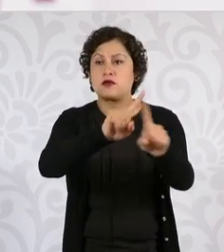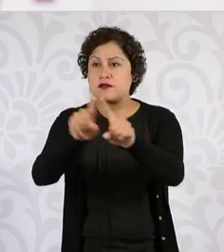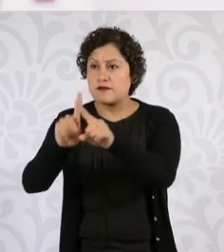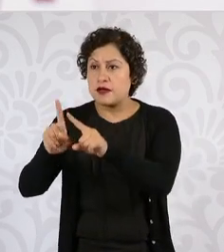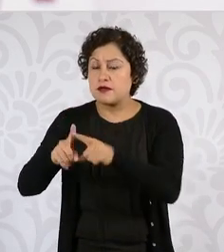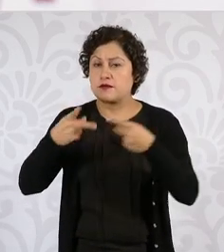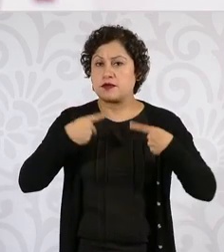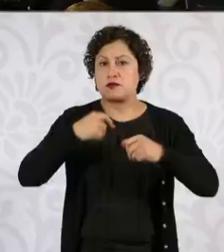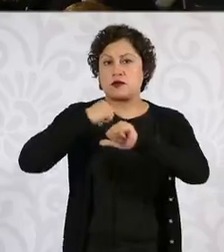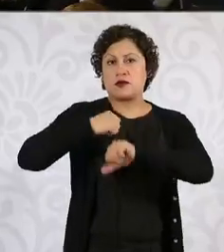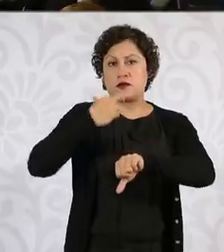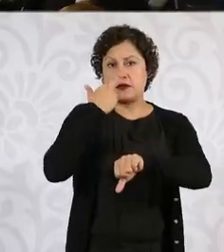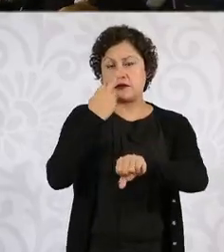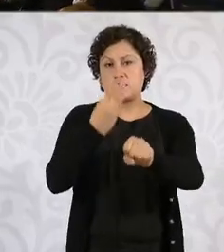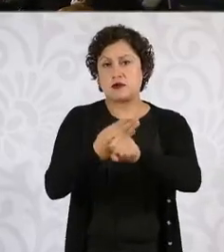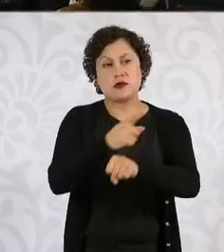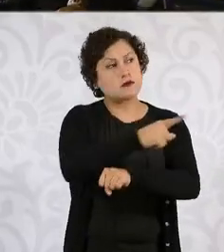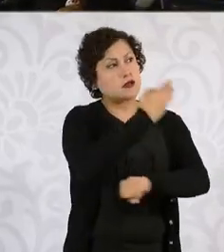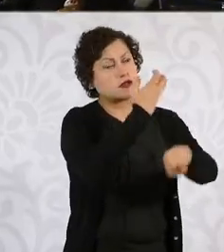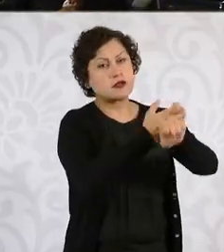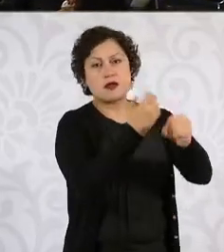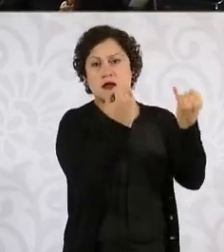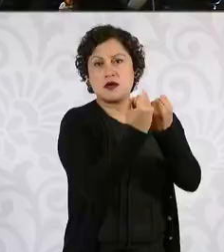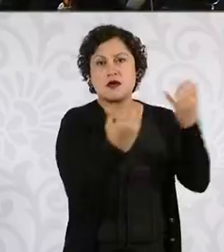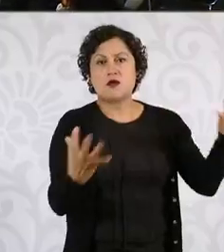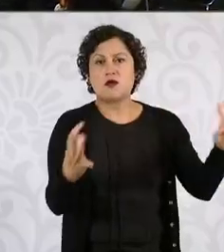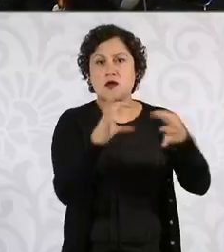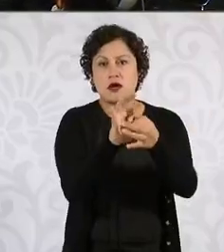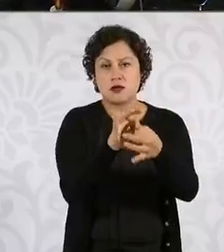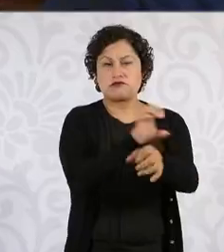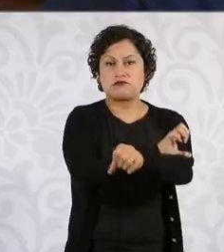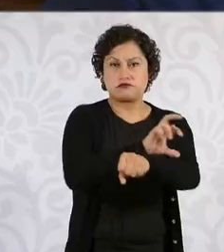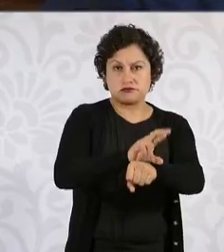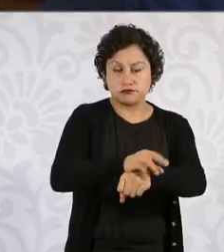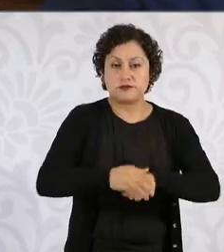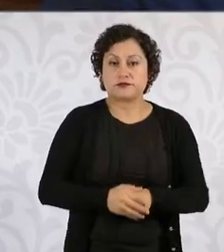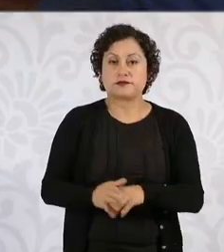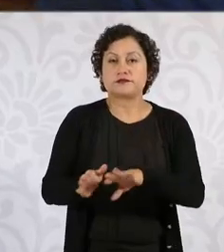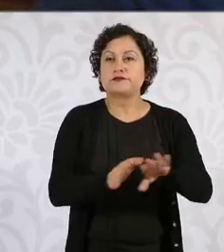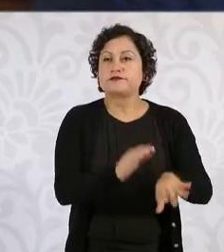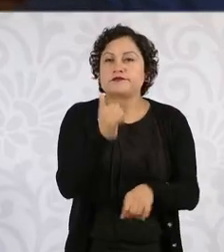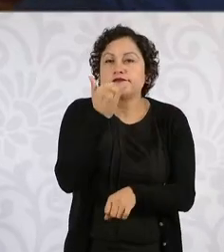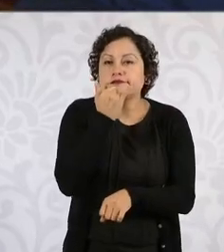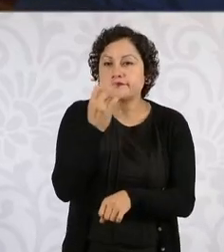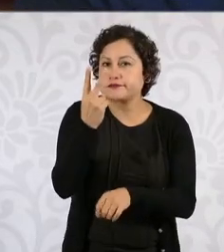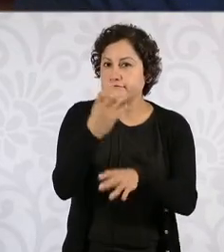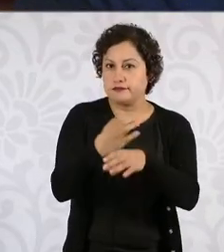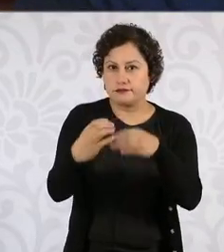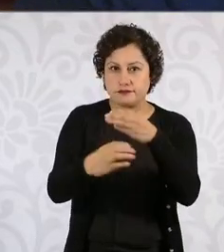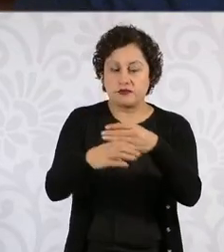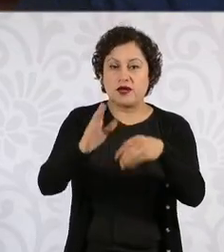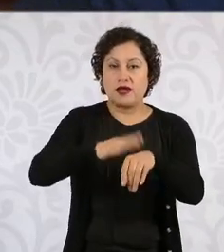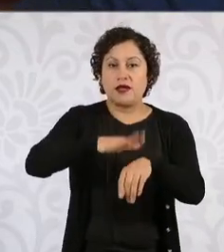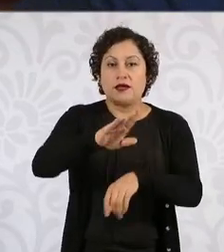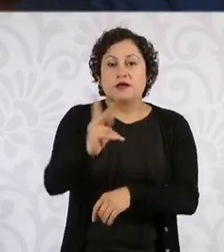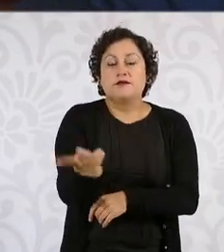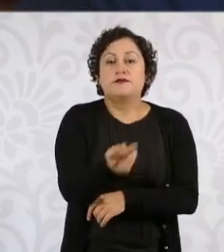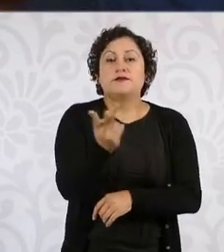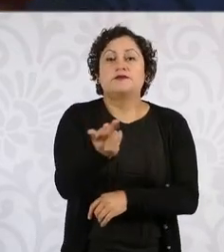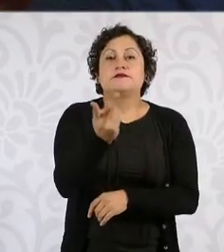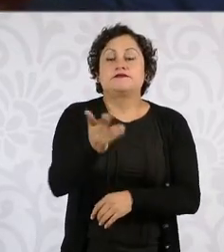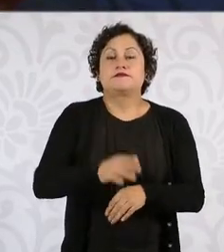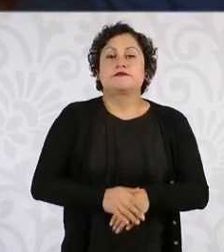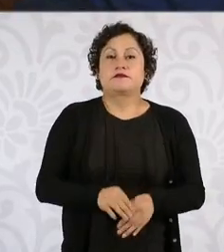para evitar el paso. Y nada más, perdóname, son dos cosas que tengo nada más. ¿Tiene ya previsto, el